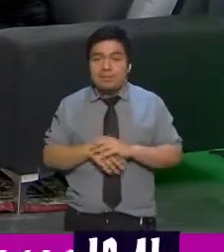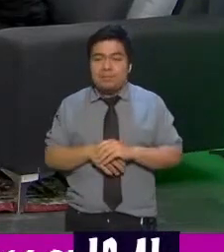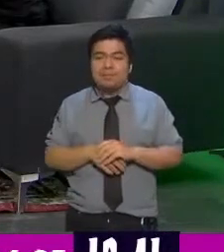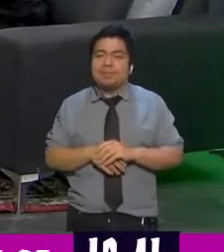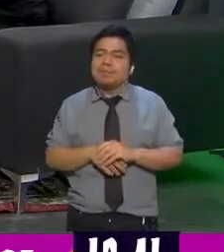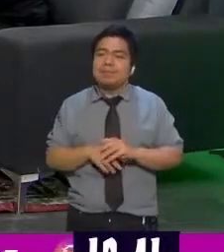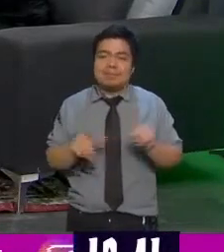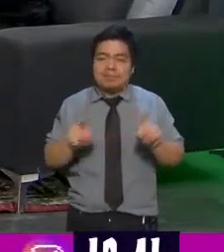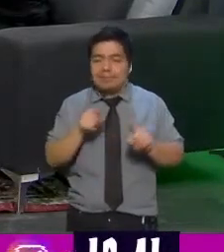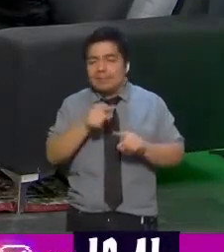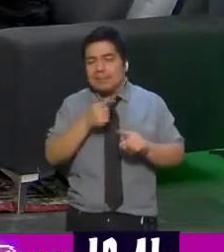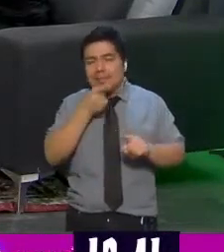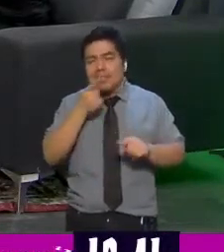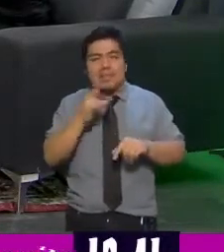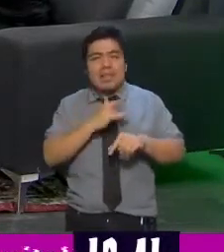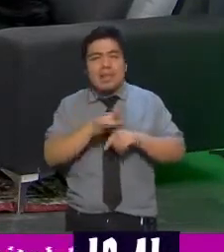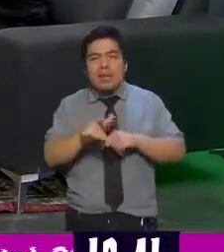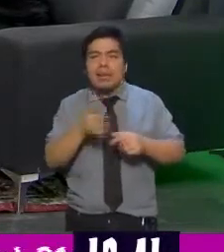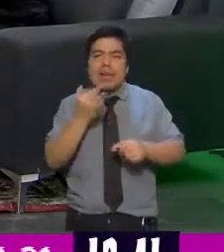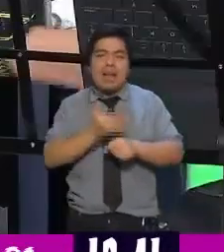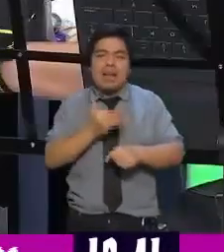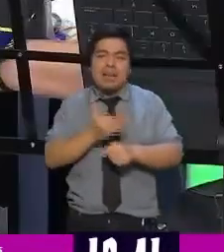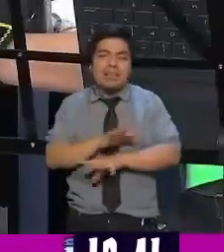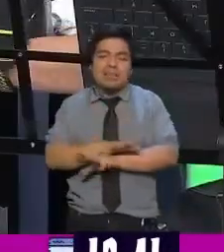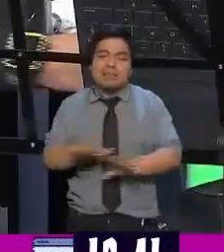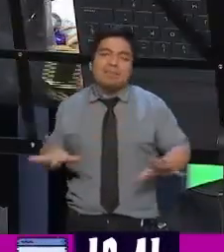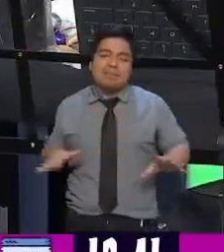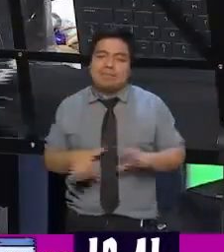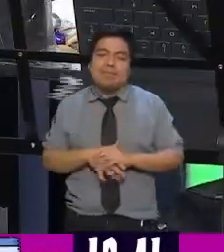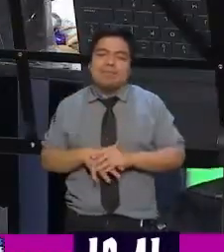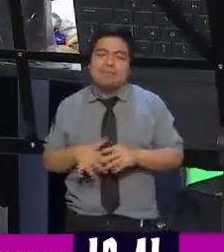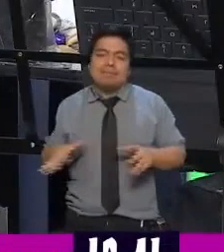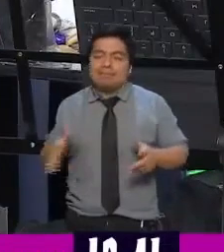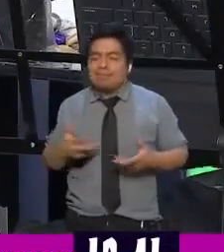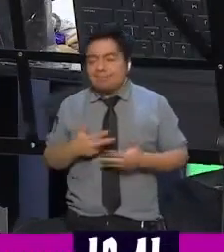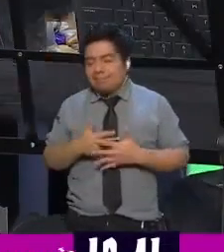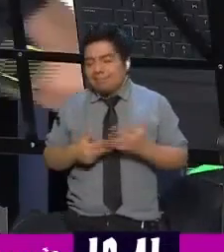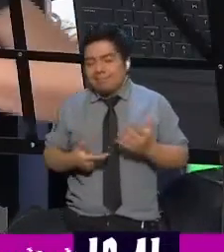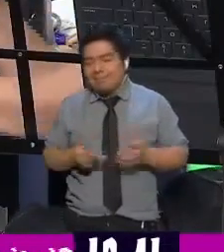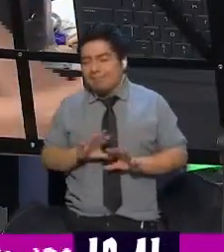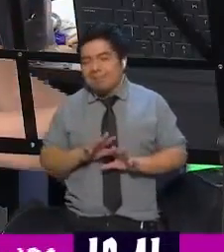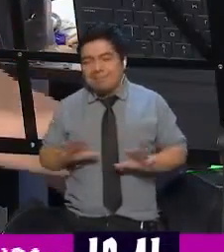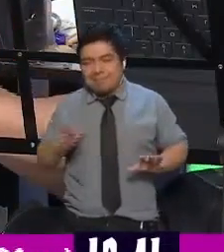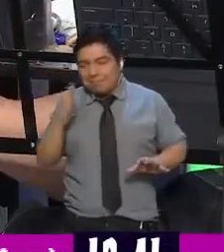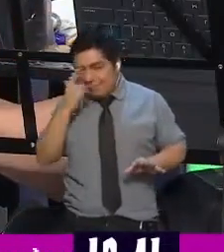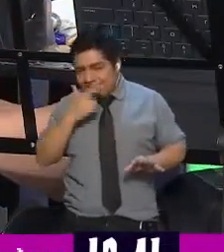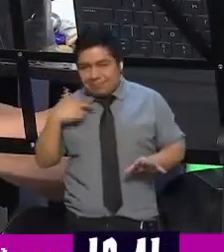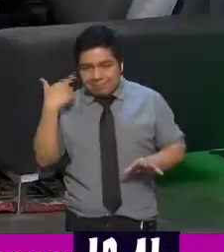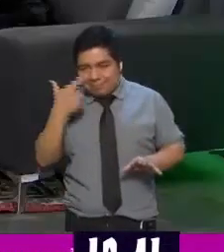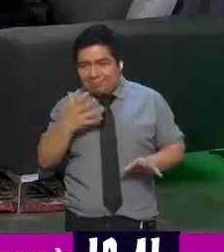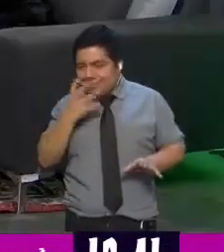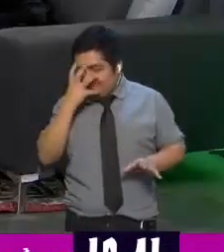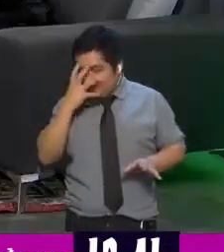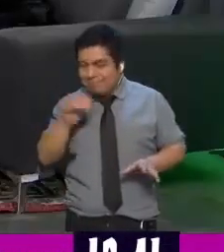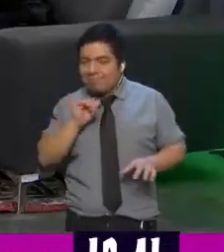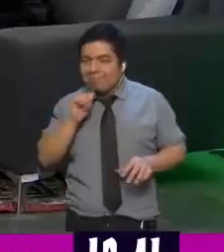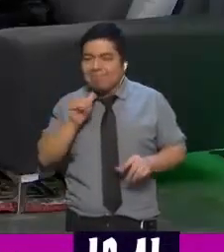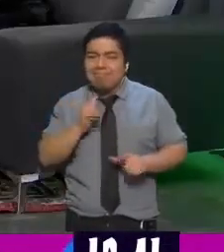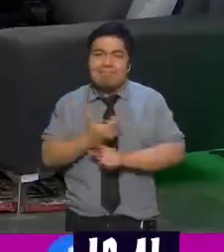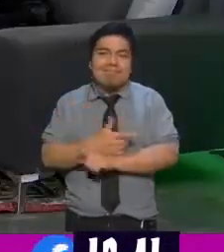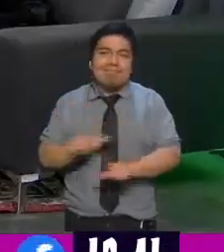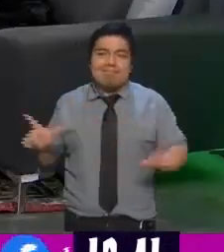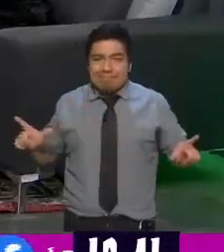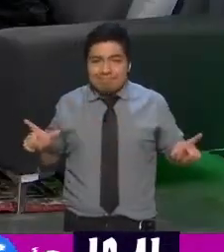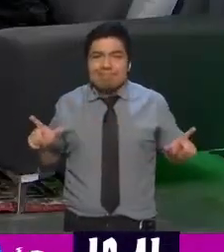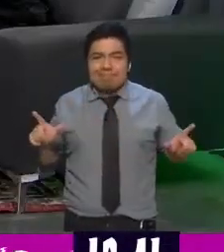usted le dicen encuérese y se encuera ahorita. Te pasan a revisar 8 alumnos. Y ya, mira, la poca vergüenza que me quedaba se me fue. No, sí,